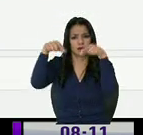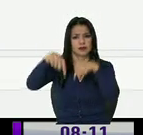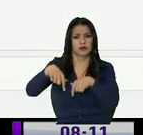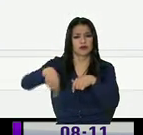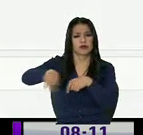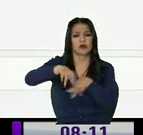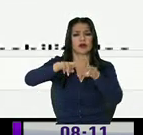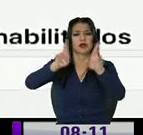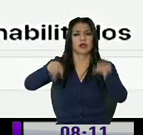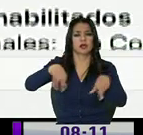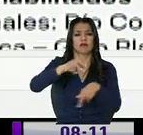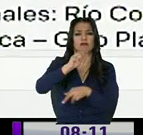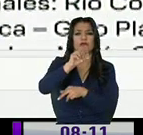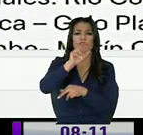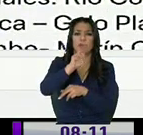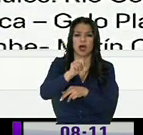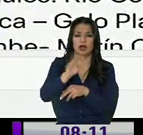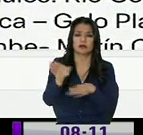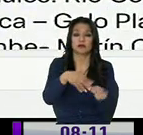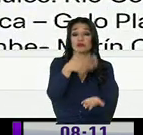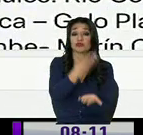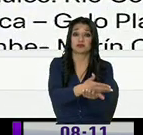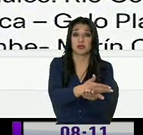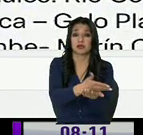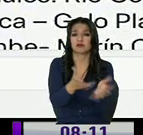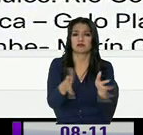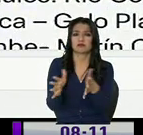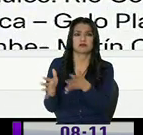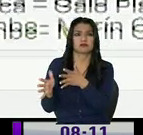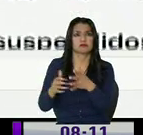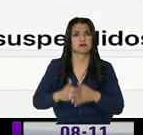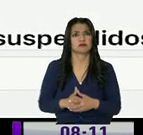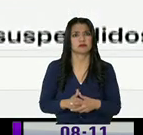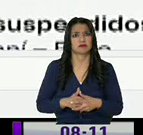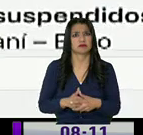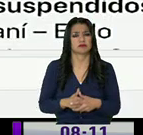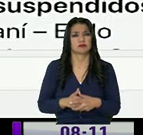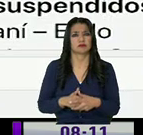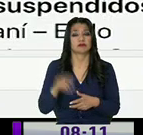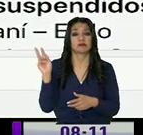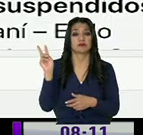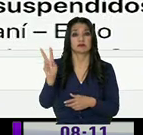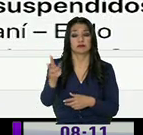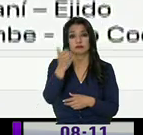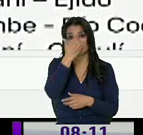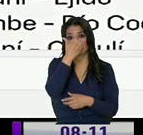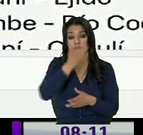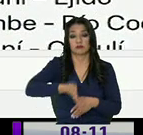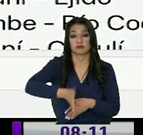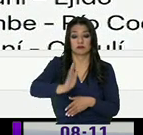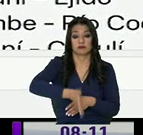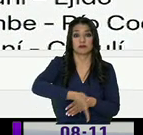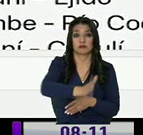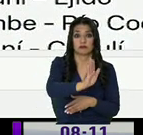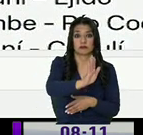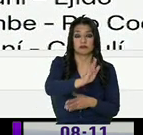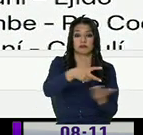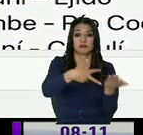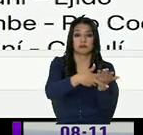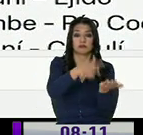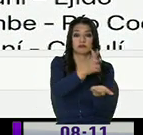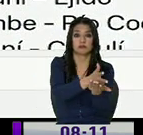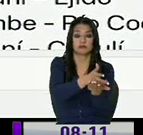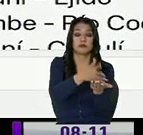Morán, Valverde. Estaciones suspendidas, ninguna estación suspendida. La Ecovía, circuitos habilitados, intraterminales del Río